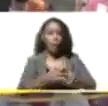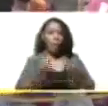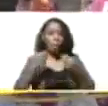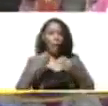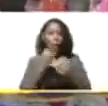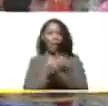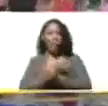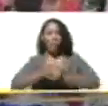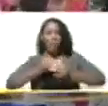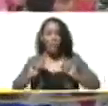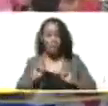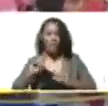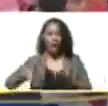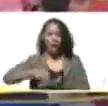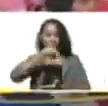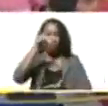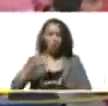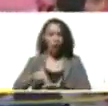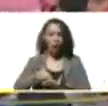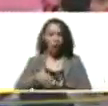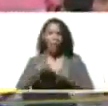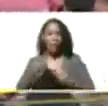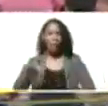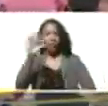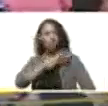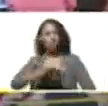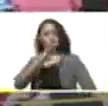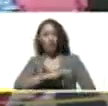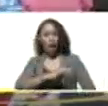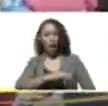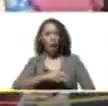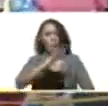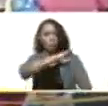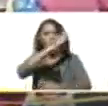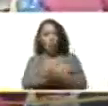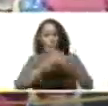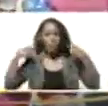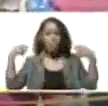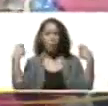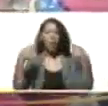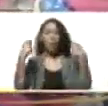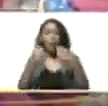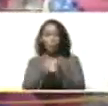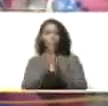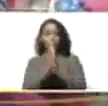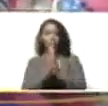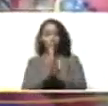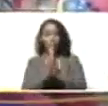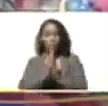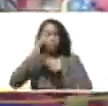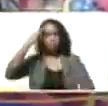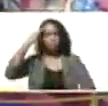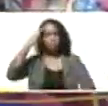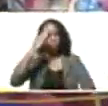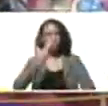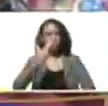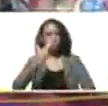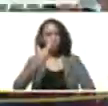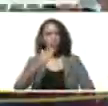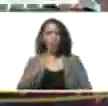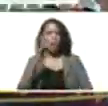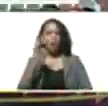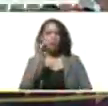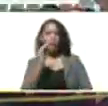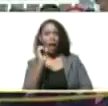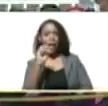la independencia nacional, para la soberanía, para el poder popular. Por favor, comandante Francisco